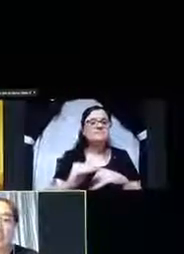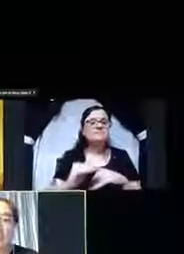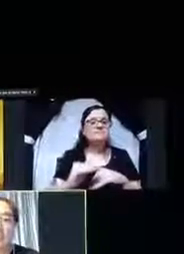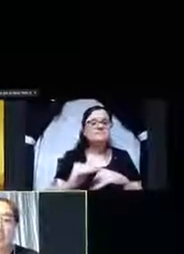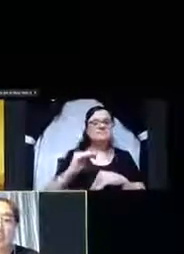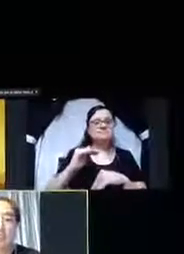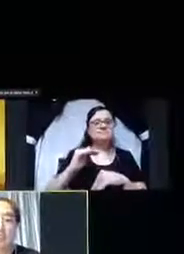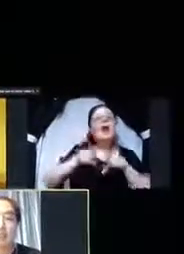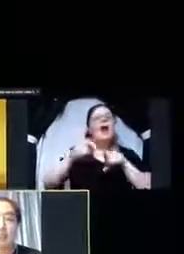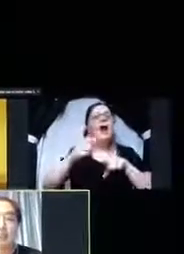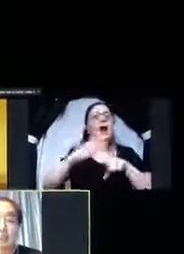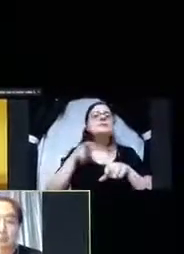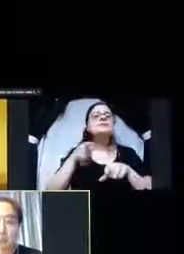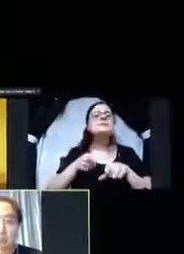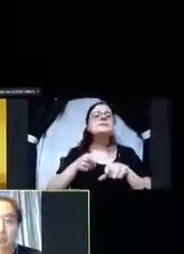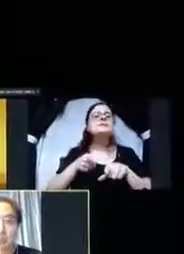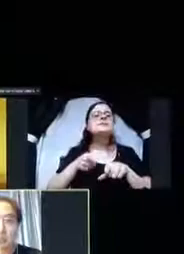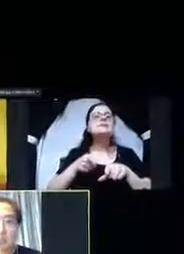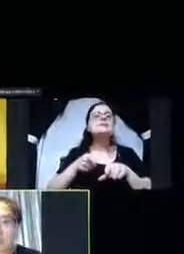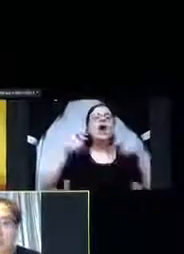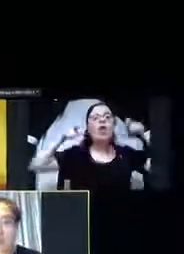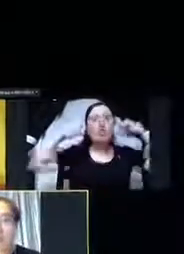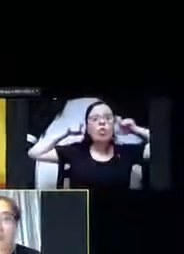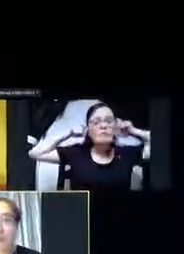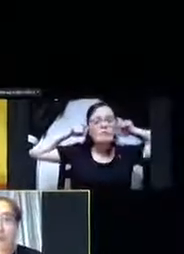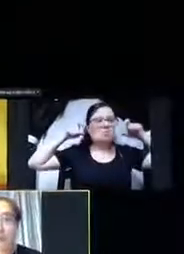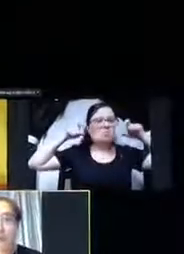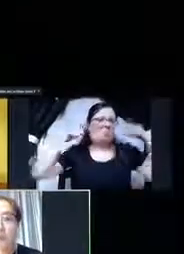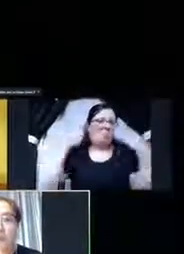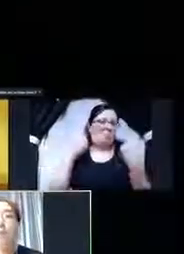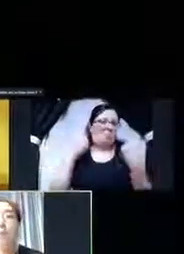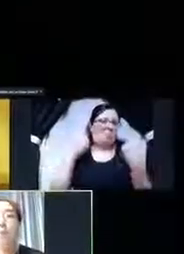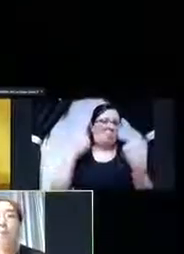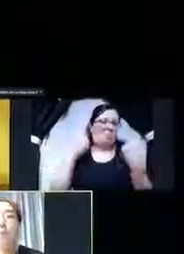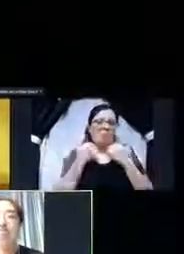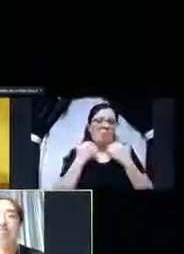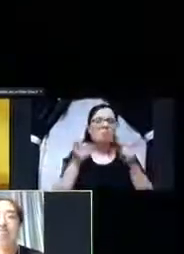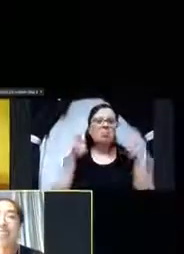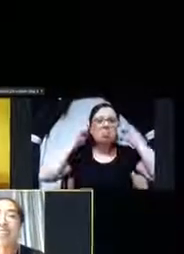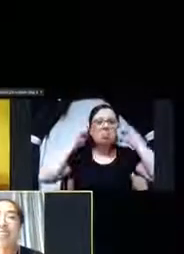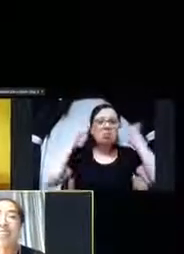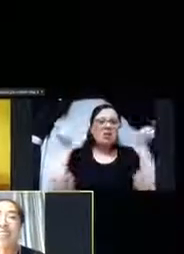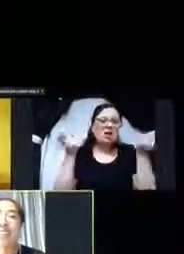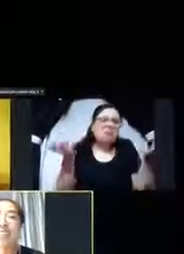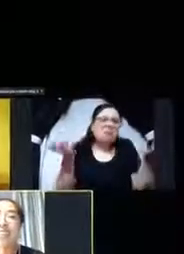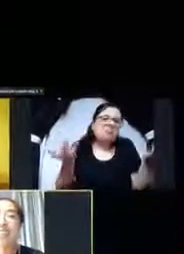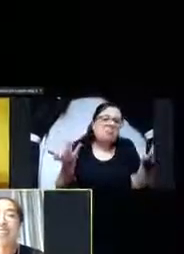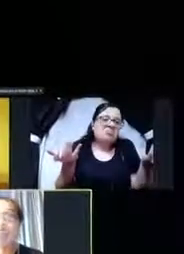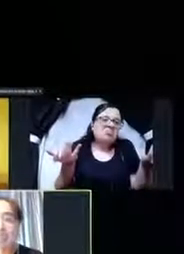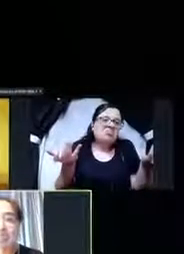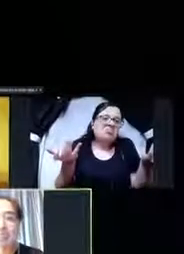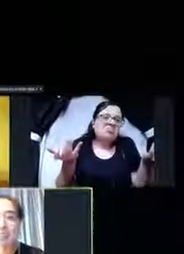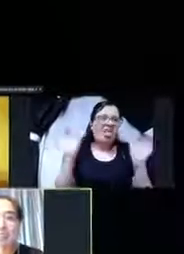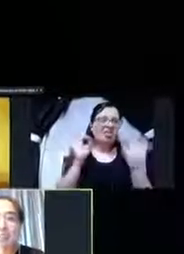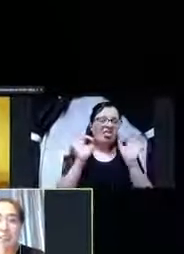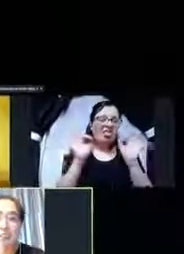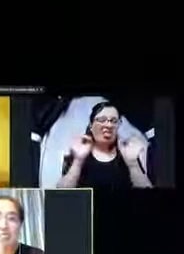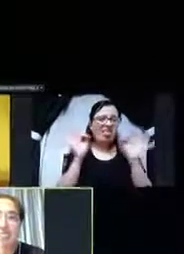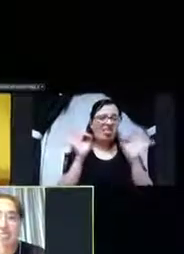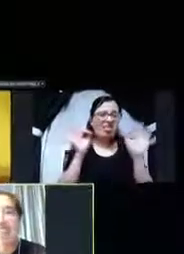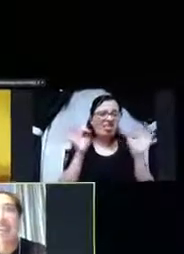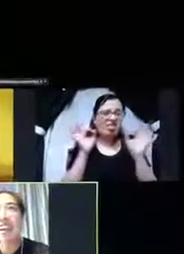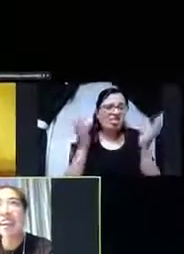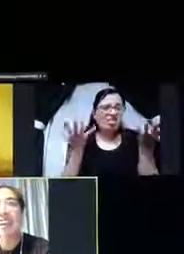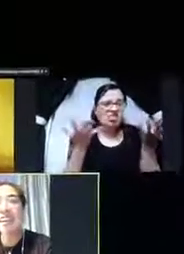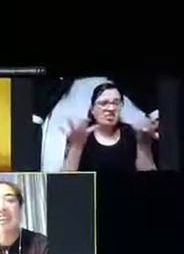ella, claramente por la profundidad de su sordera, los audífonos no tenían ningún tipo de efecto. Yo siempre le digo que no le hacían ni